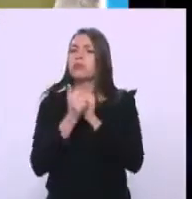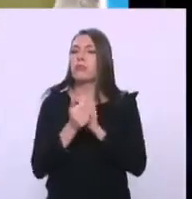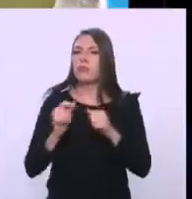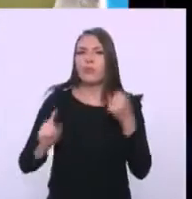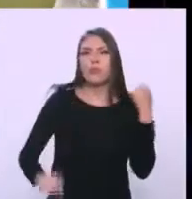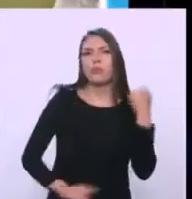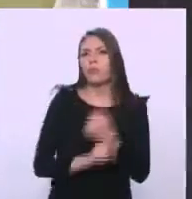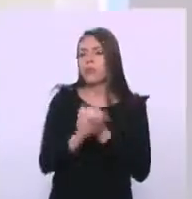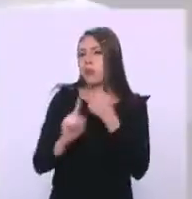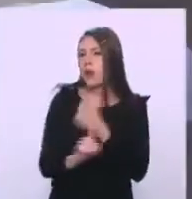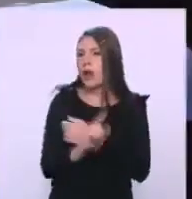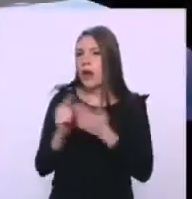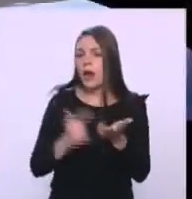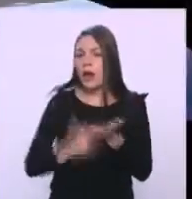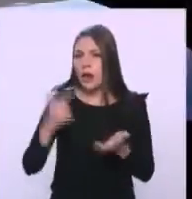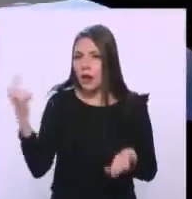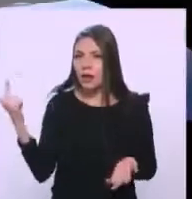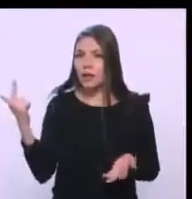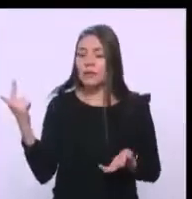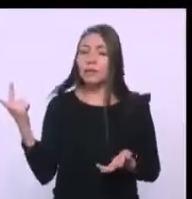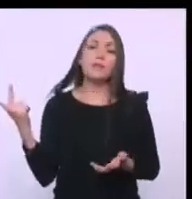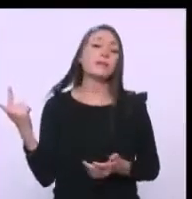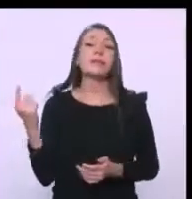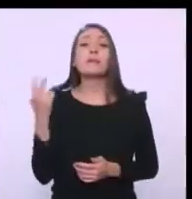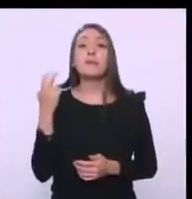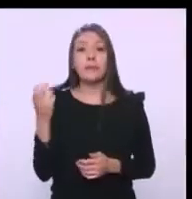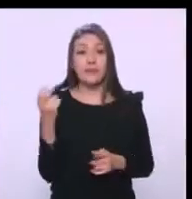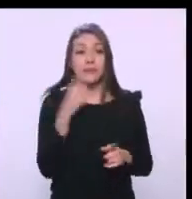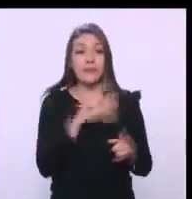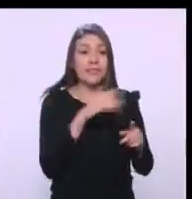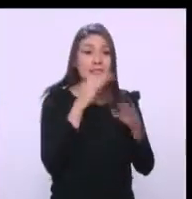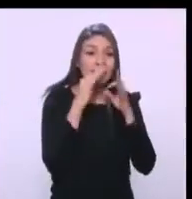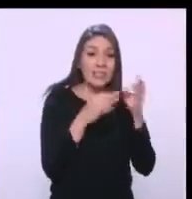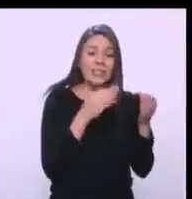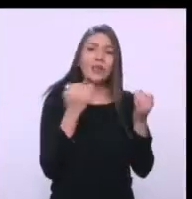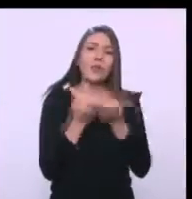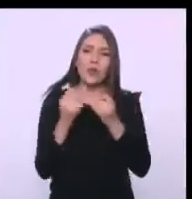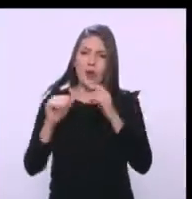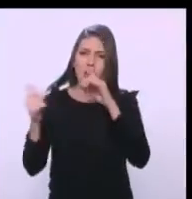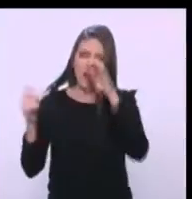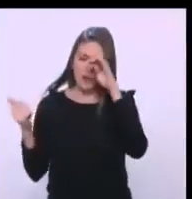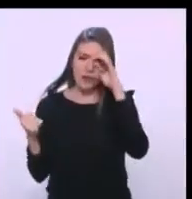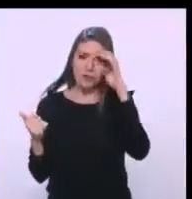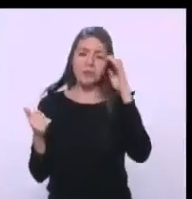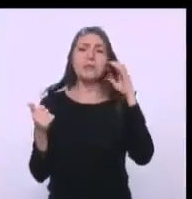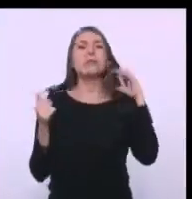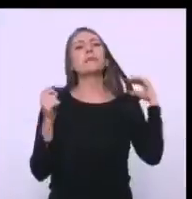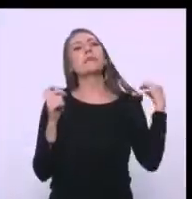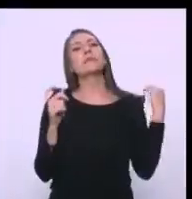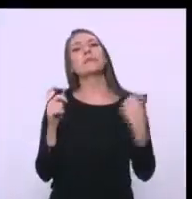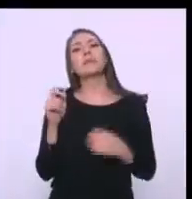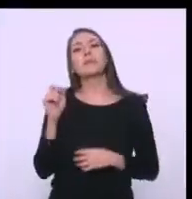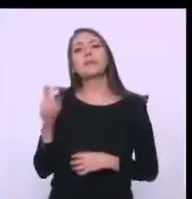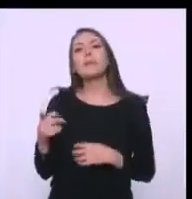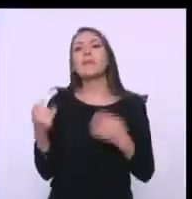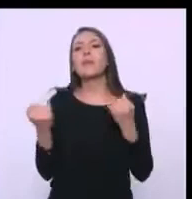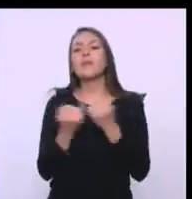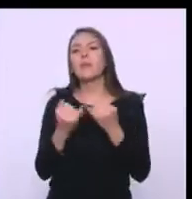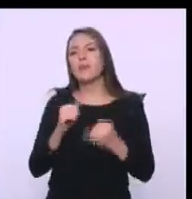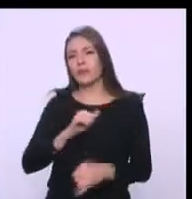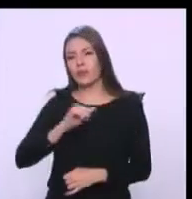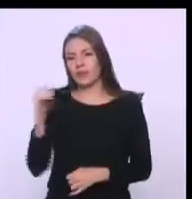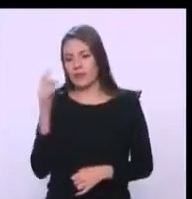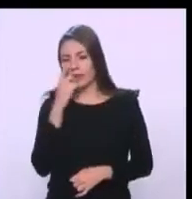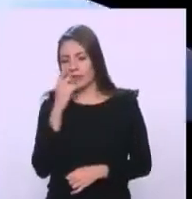terrible en la comunidad. Y así como esta, hubo varias. Otra noticia afirmaba